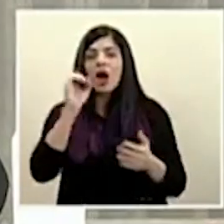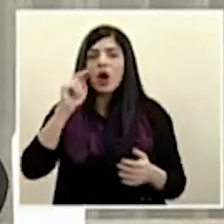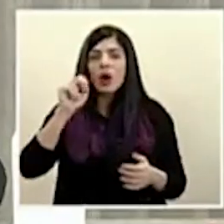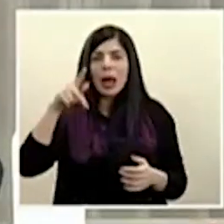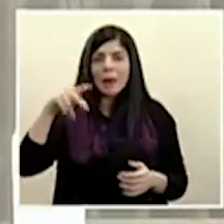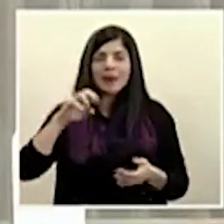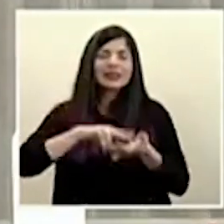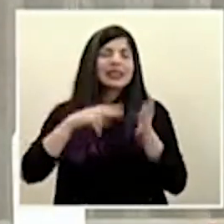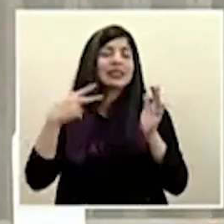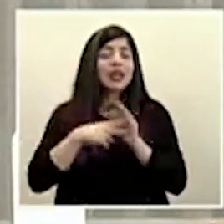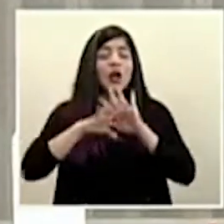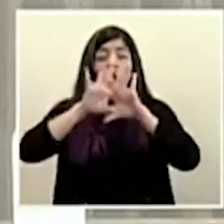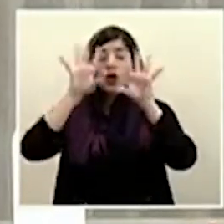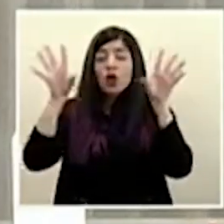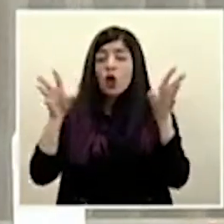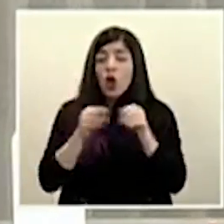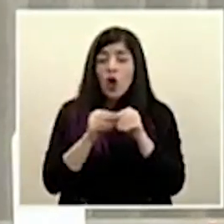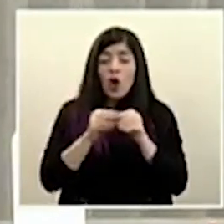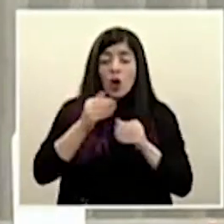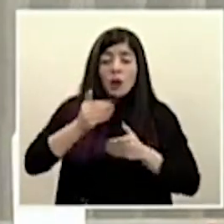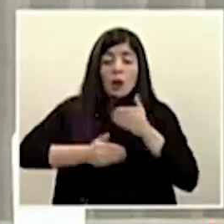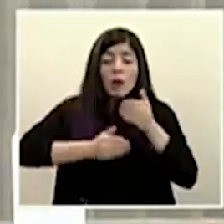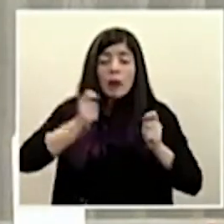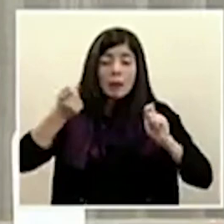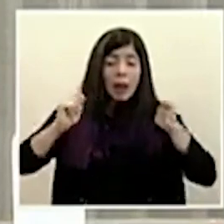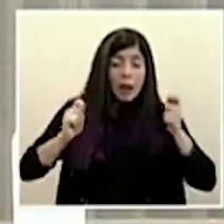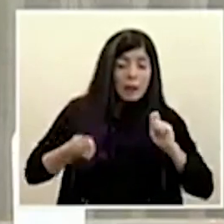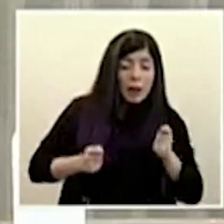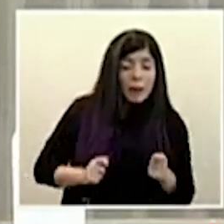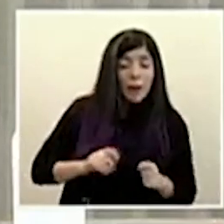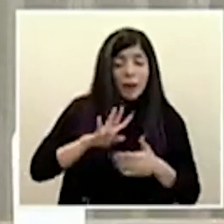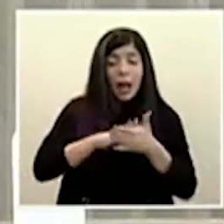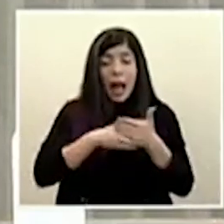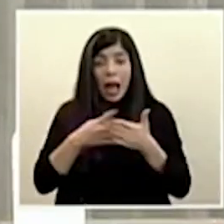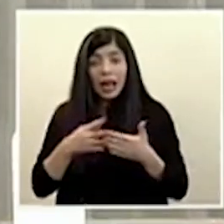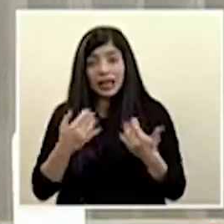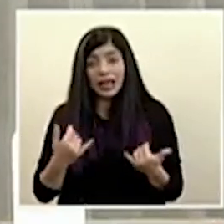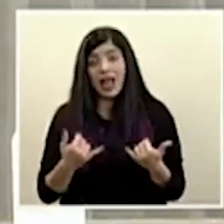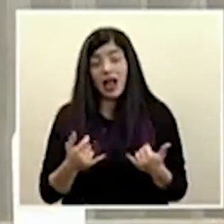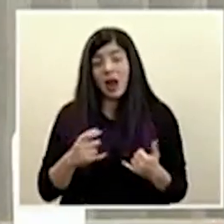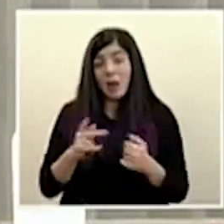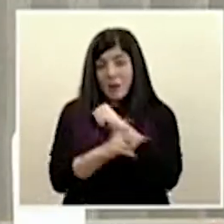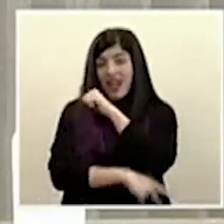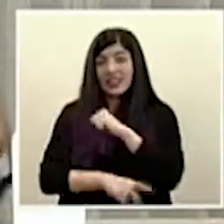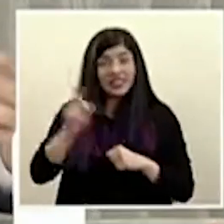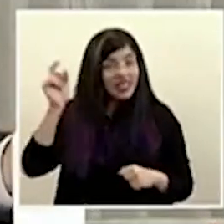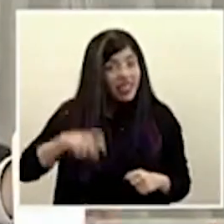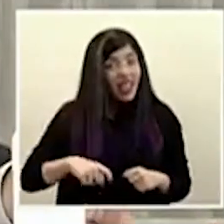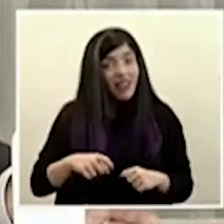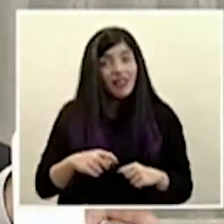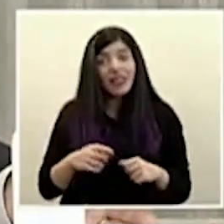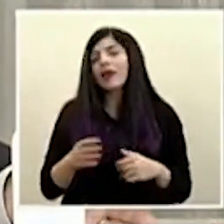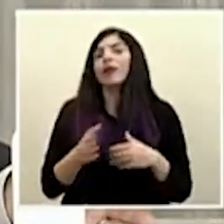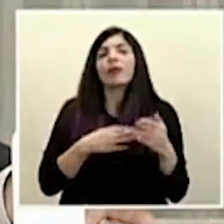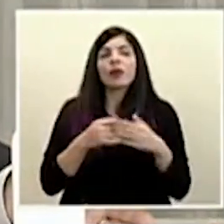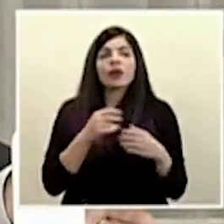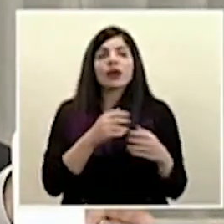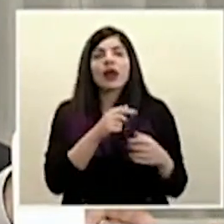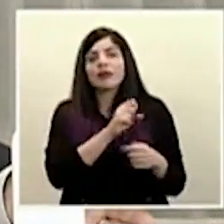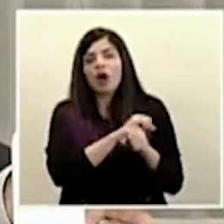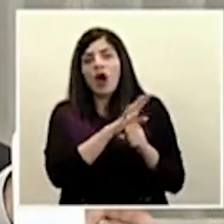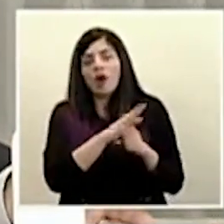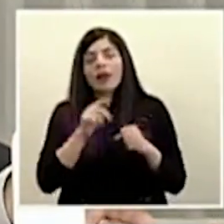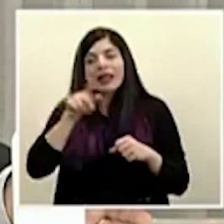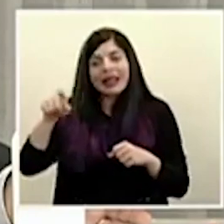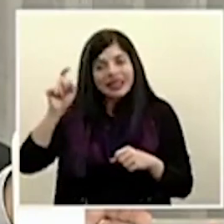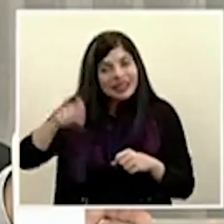decir, toda una ruta de reformas y agenda que tenemos como país, independiente del COVID, tiene